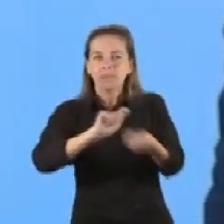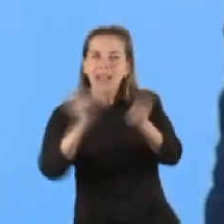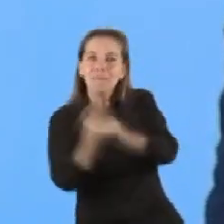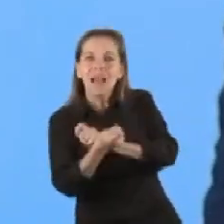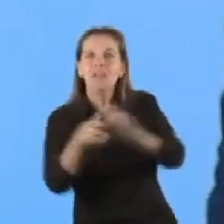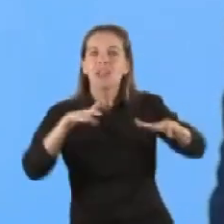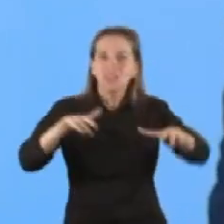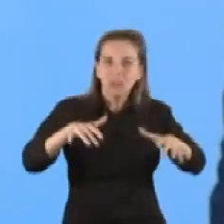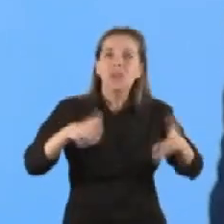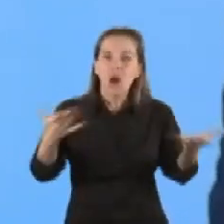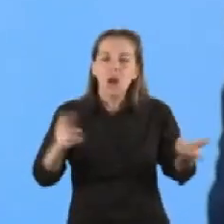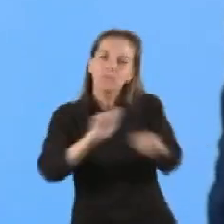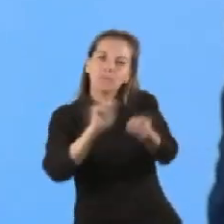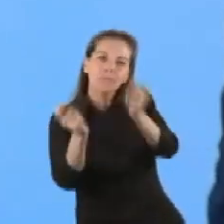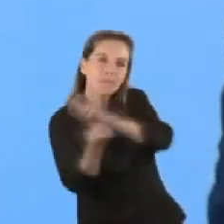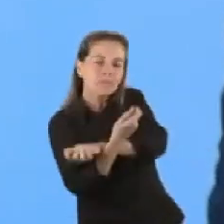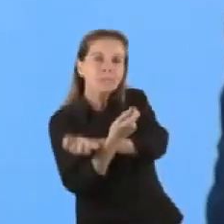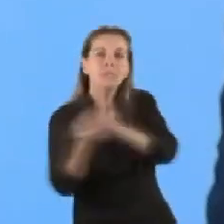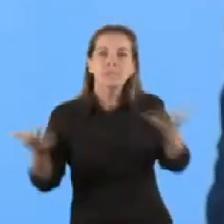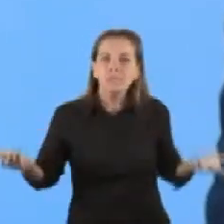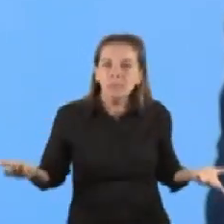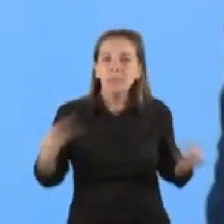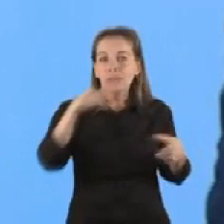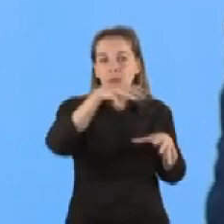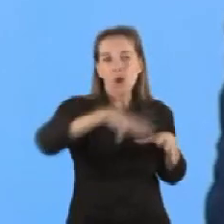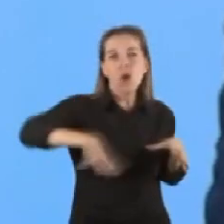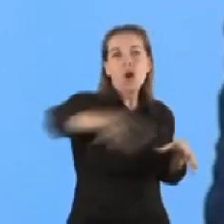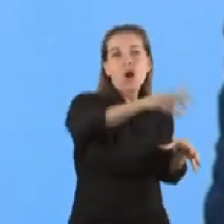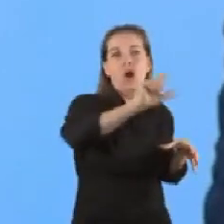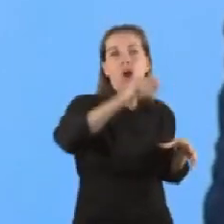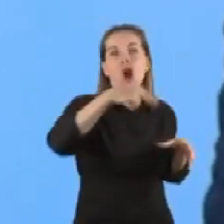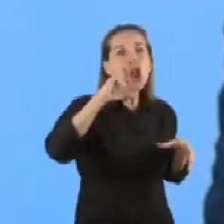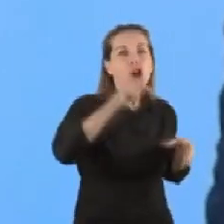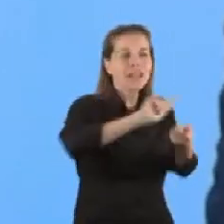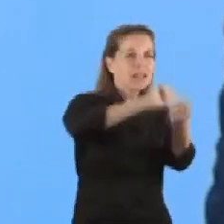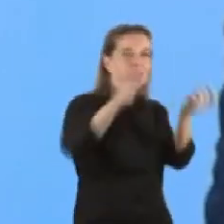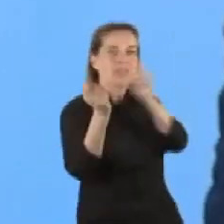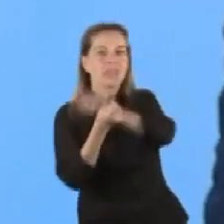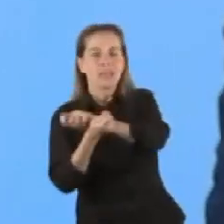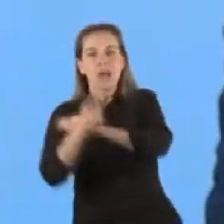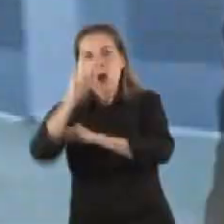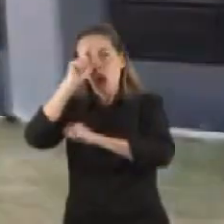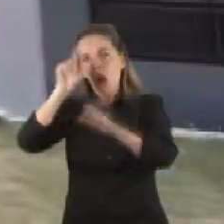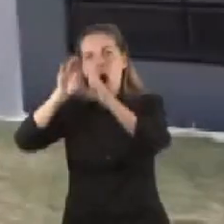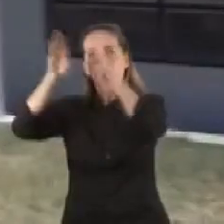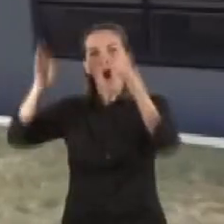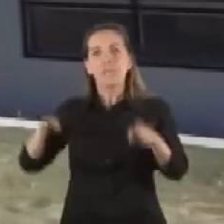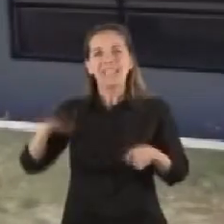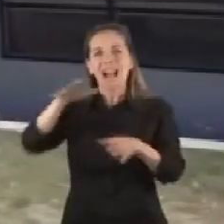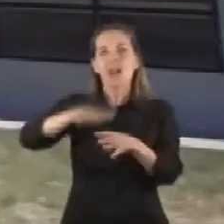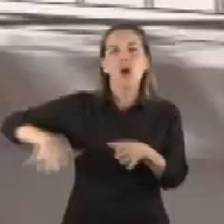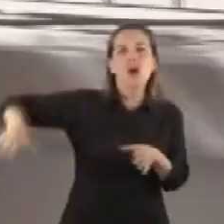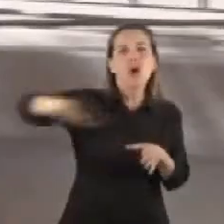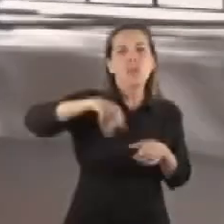cambiando las cosas, convirtiendo esta colonia en un hospital comunitario que ya no